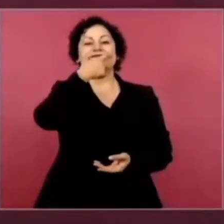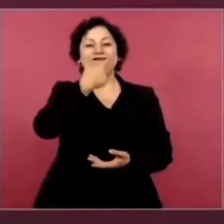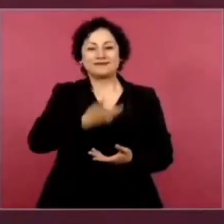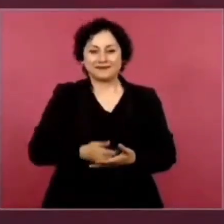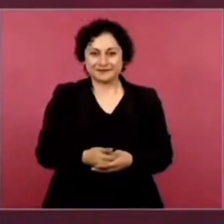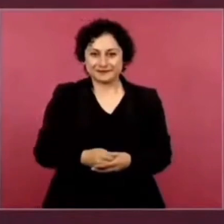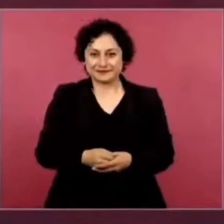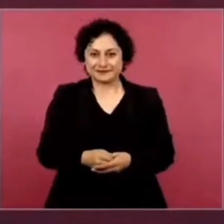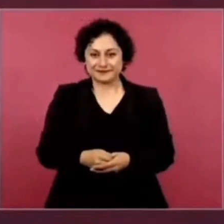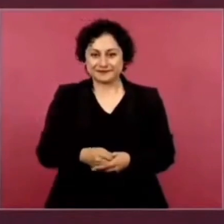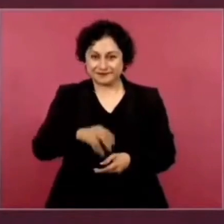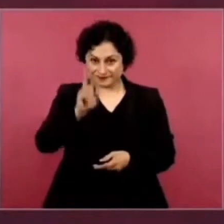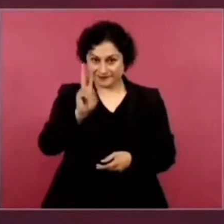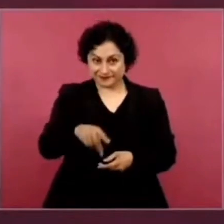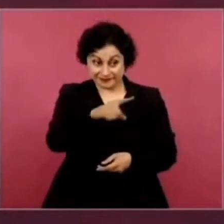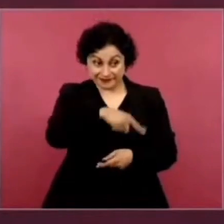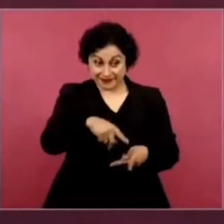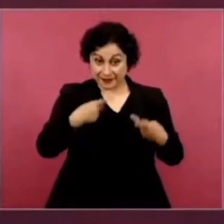Se quedaban así.